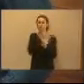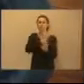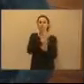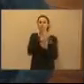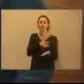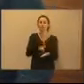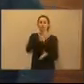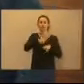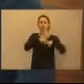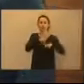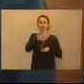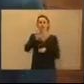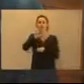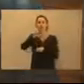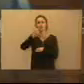los investigadores del SERIDA?